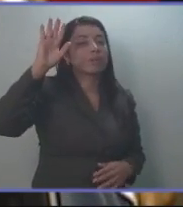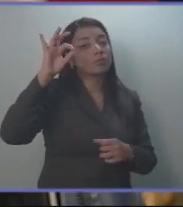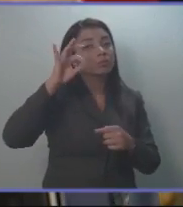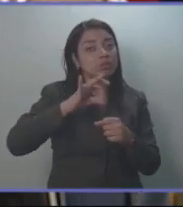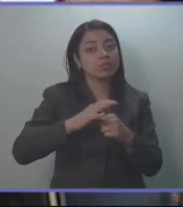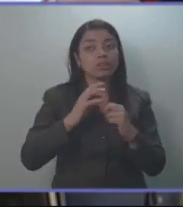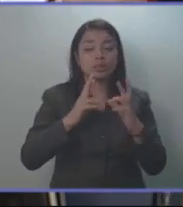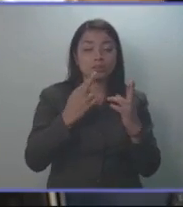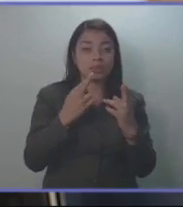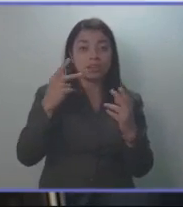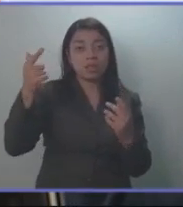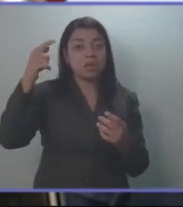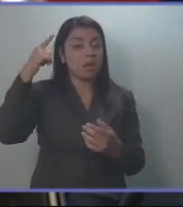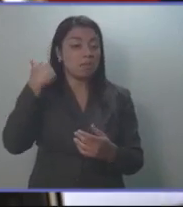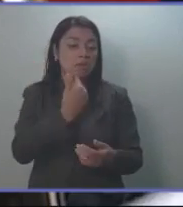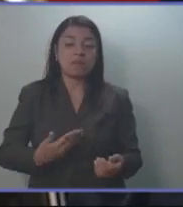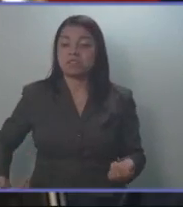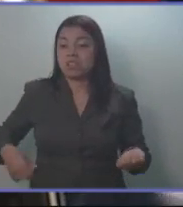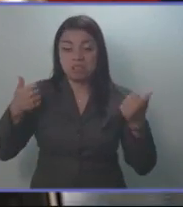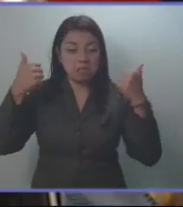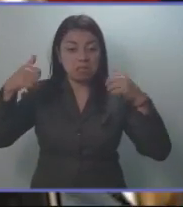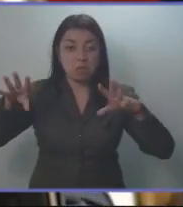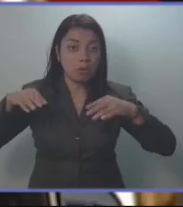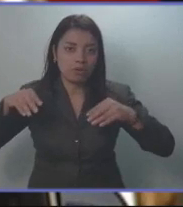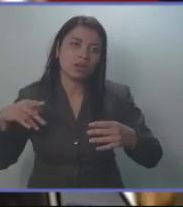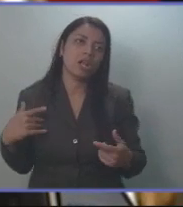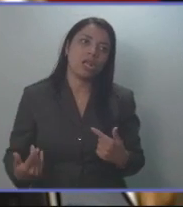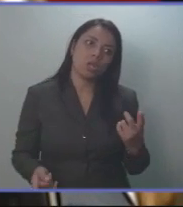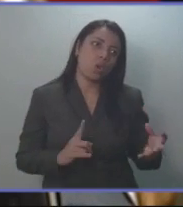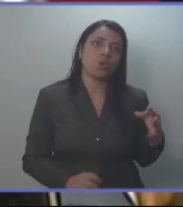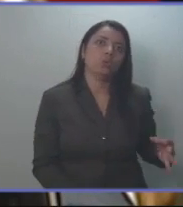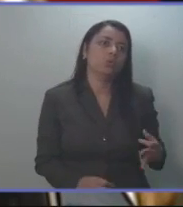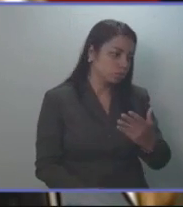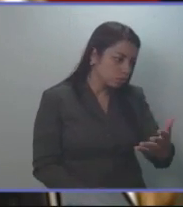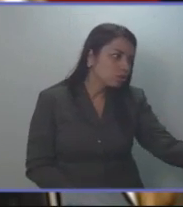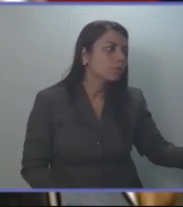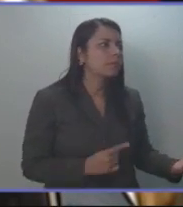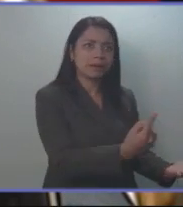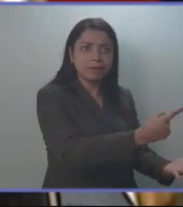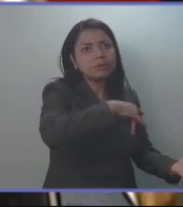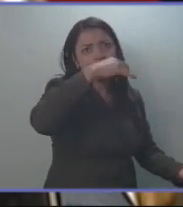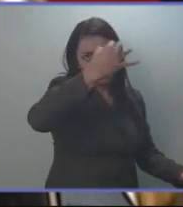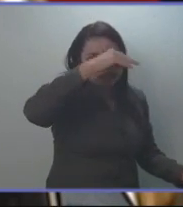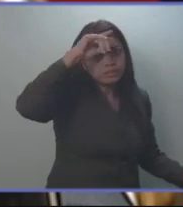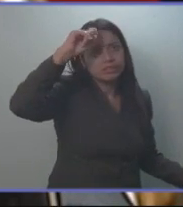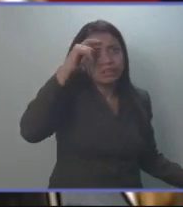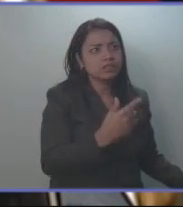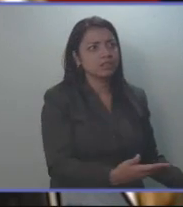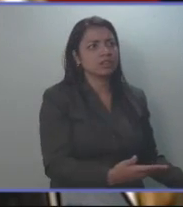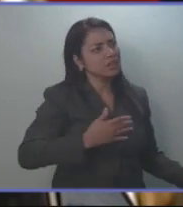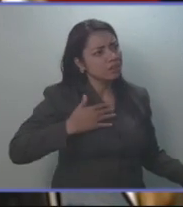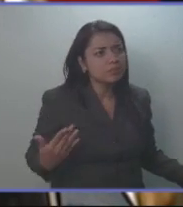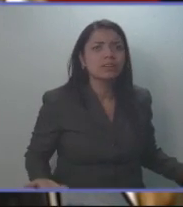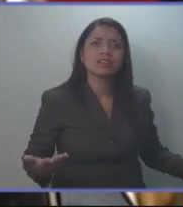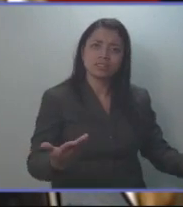para superar este veto injusto hacia los agricultores tan necesitados que les extendamos la